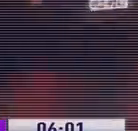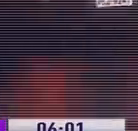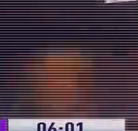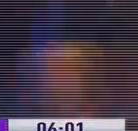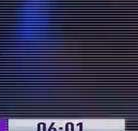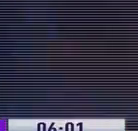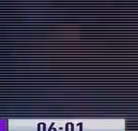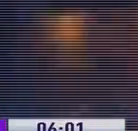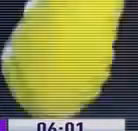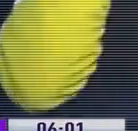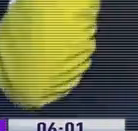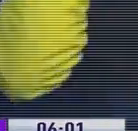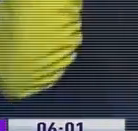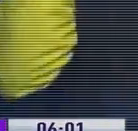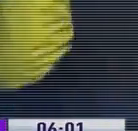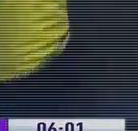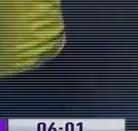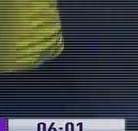contarles